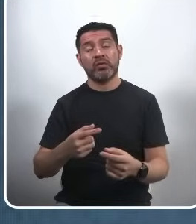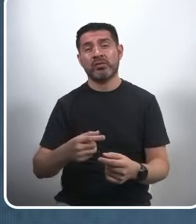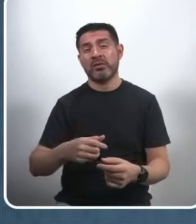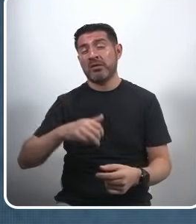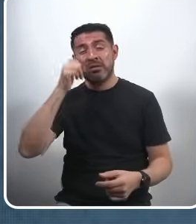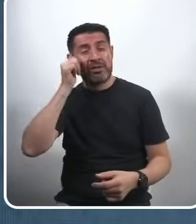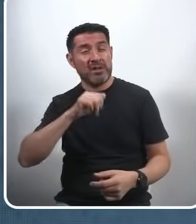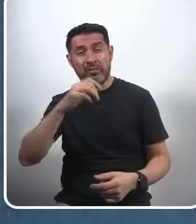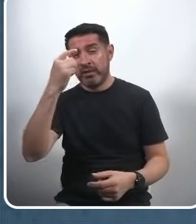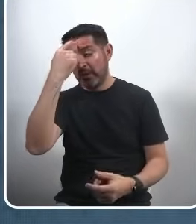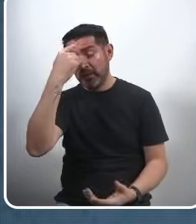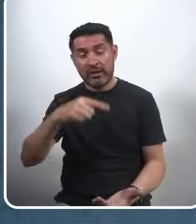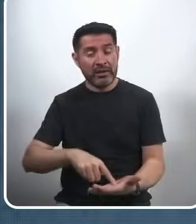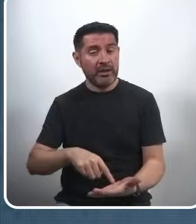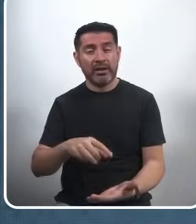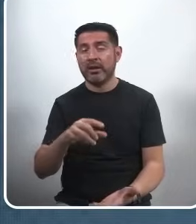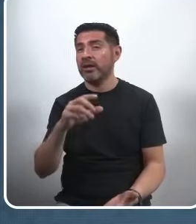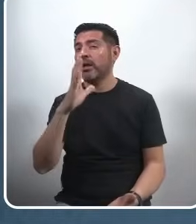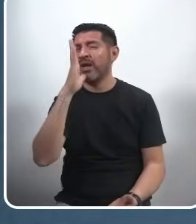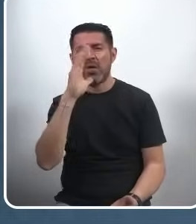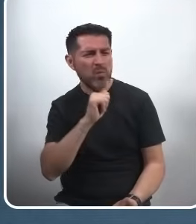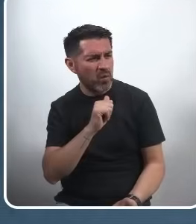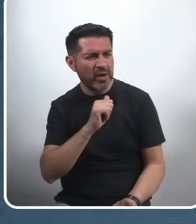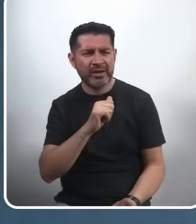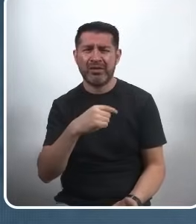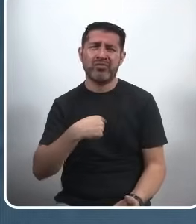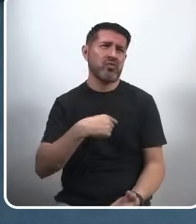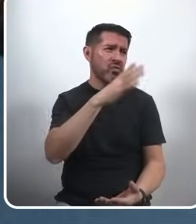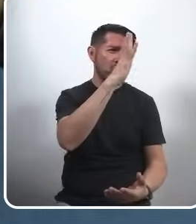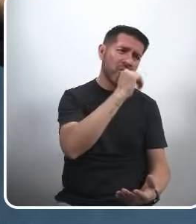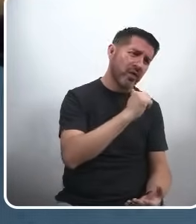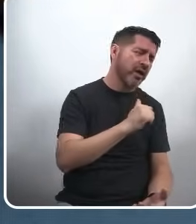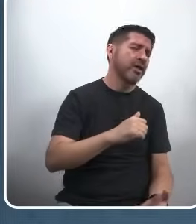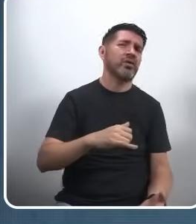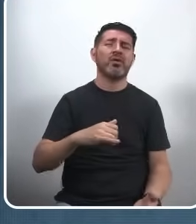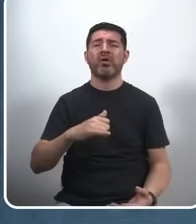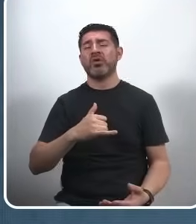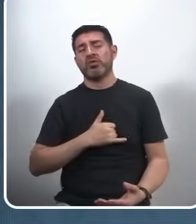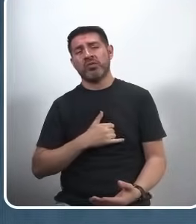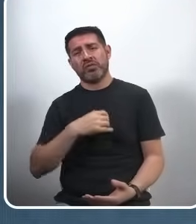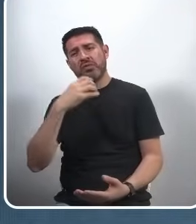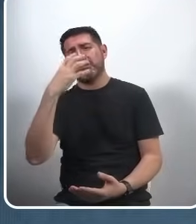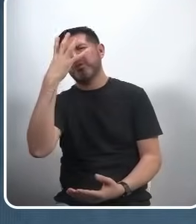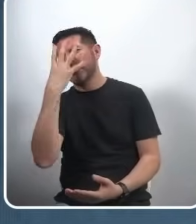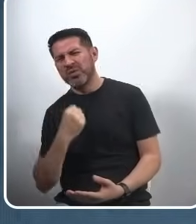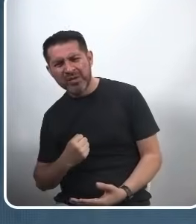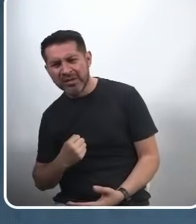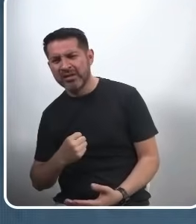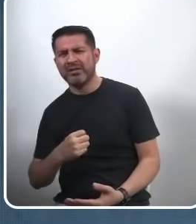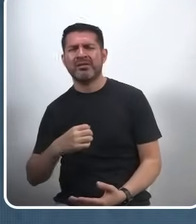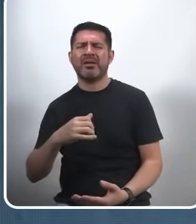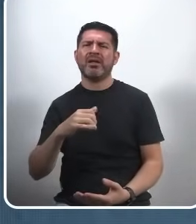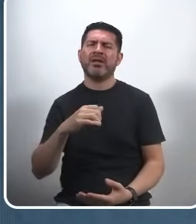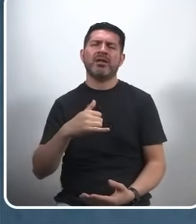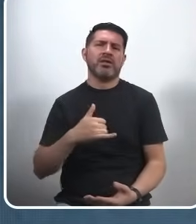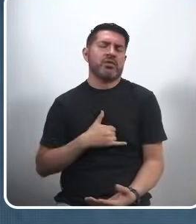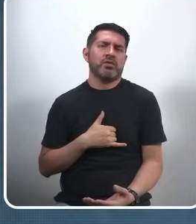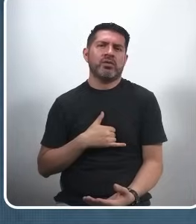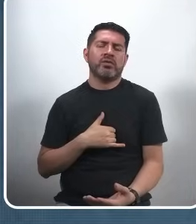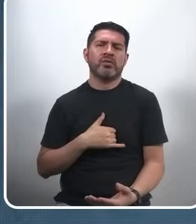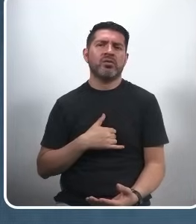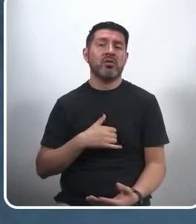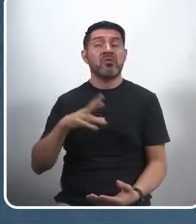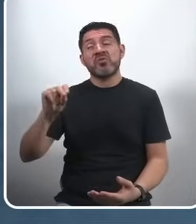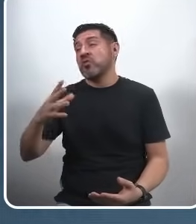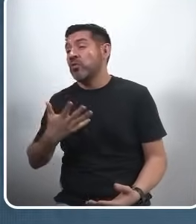que no entienden, algunos creen que no pueden, algunos creen, bueno, entonces son creencias falsas, porque tú eres criatura, diseño de Dios